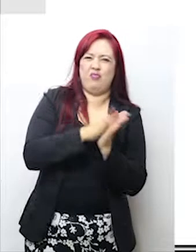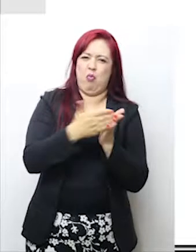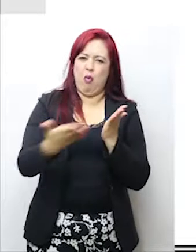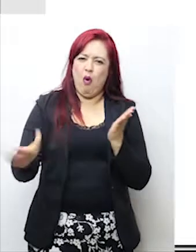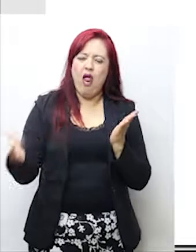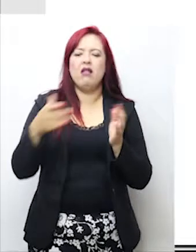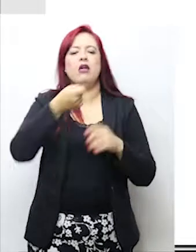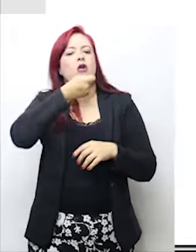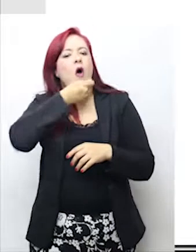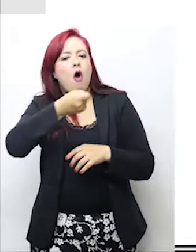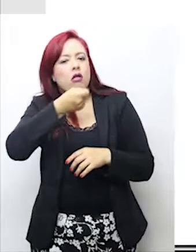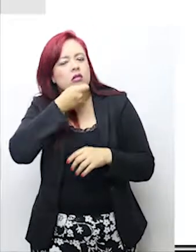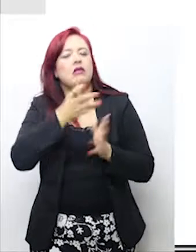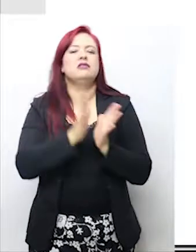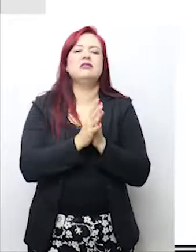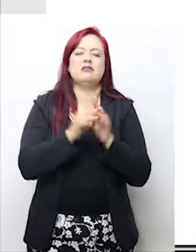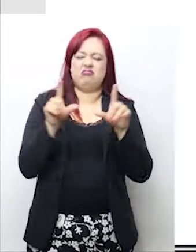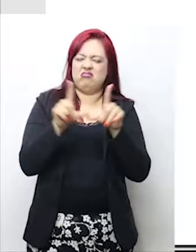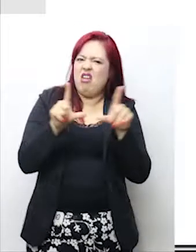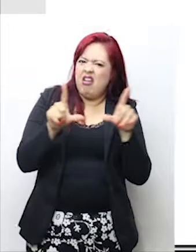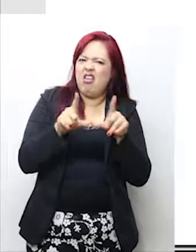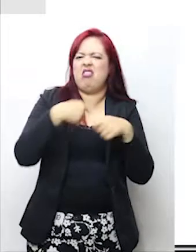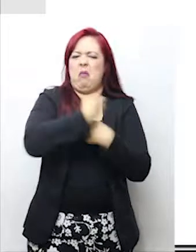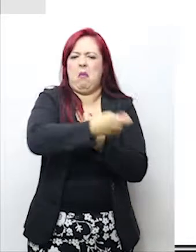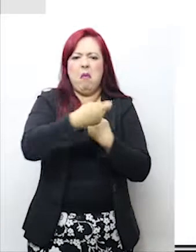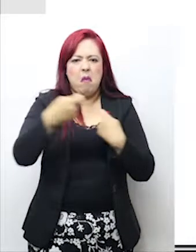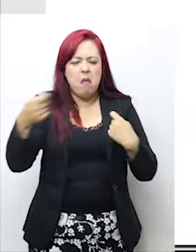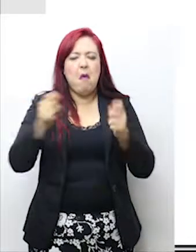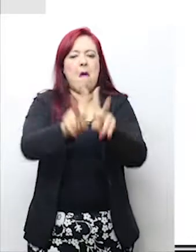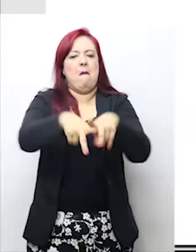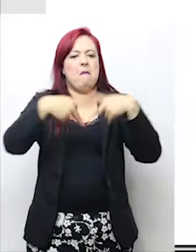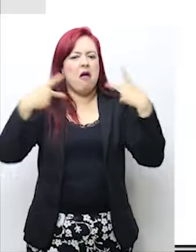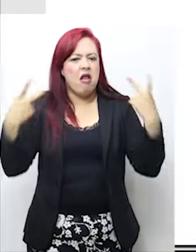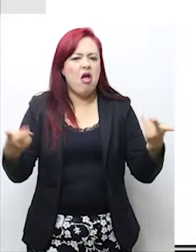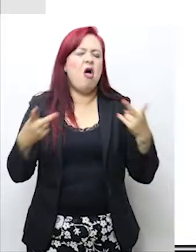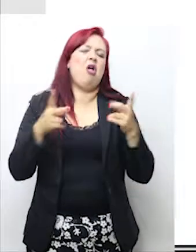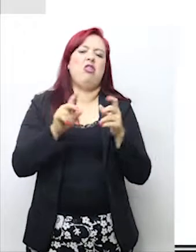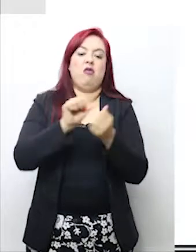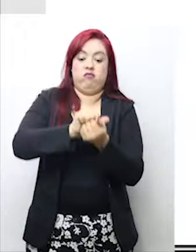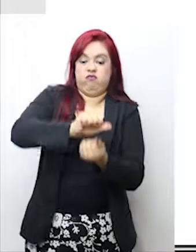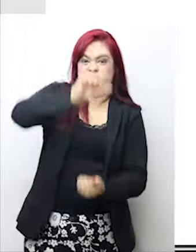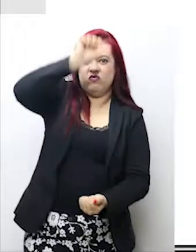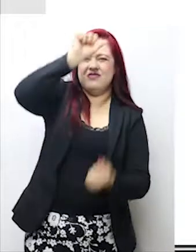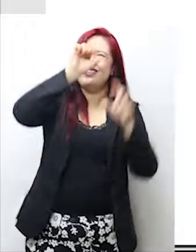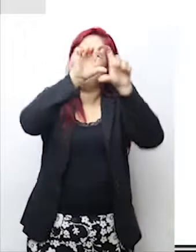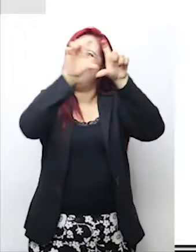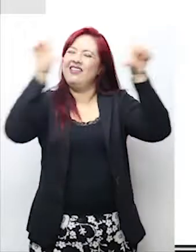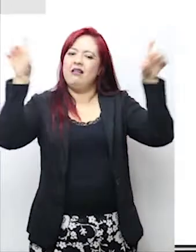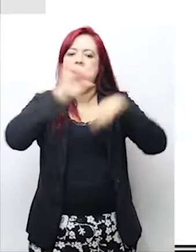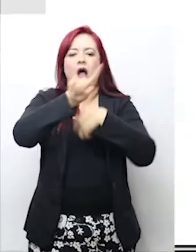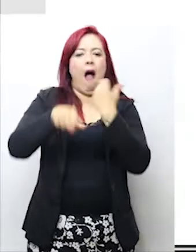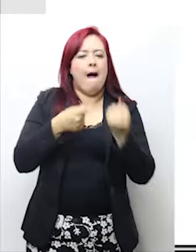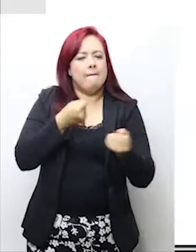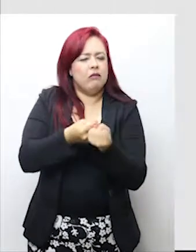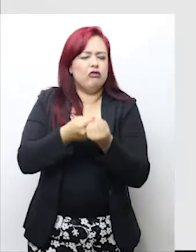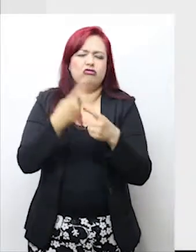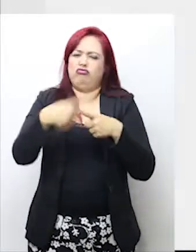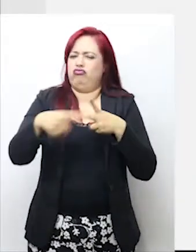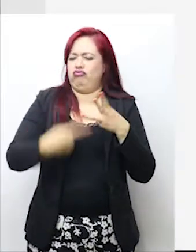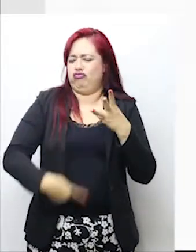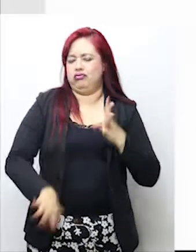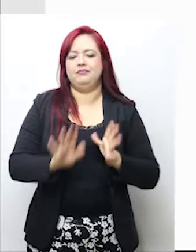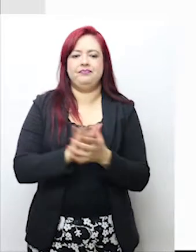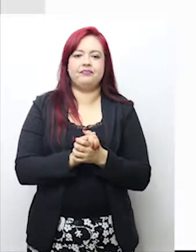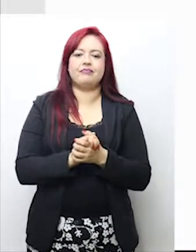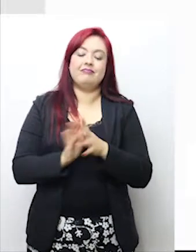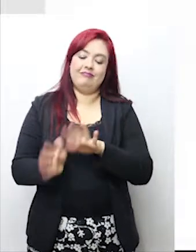noticias, e-cards, avisos de prensa, banners, apoyo en eventos, entre otros.